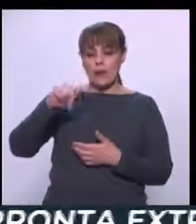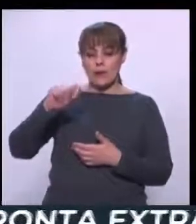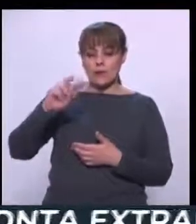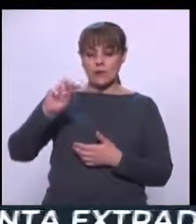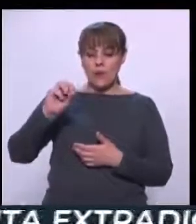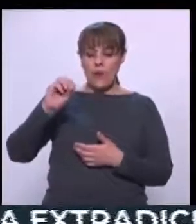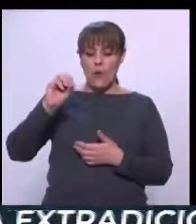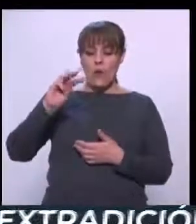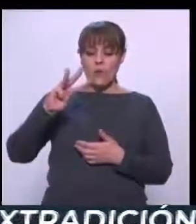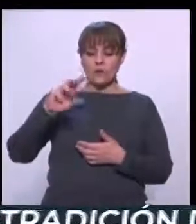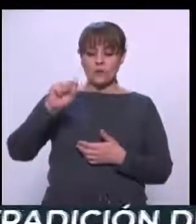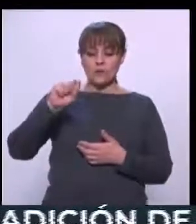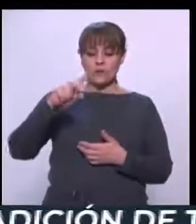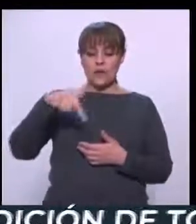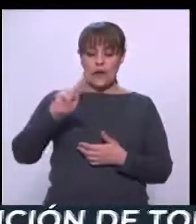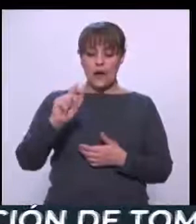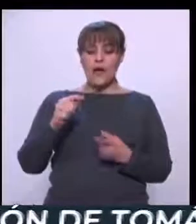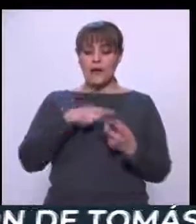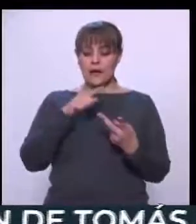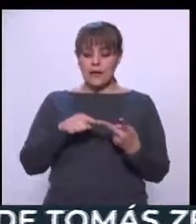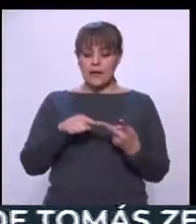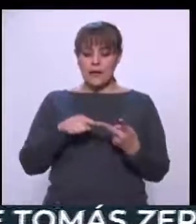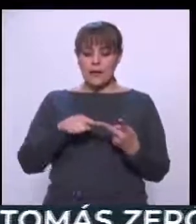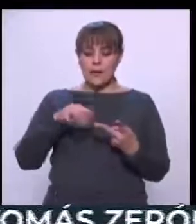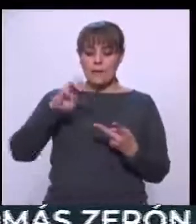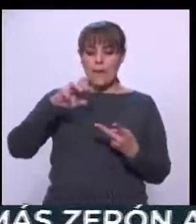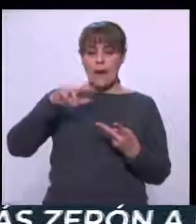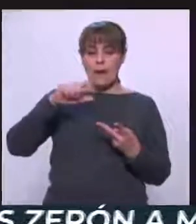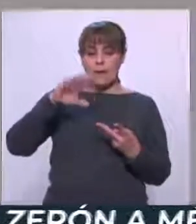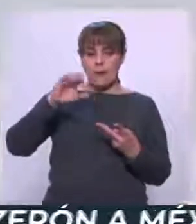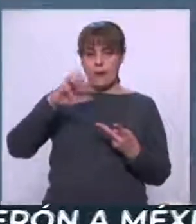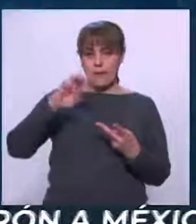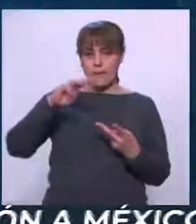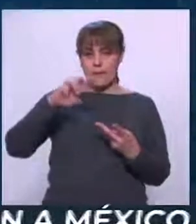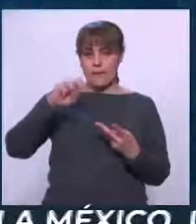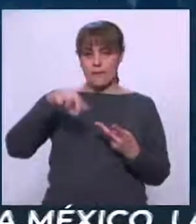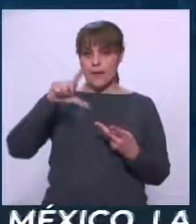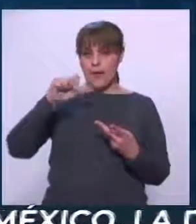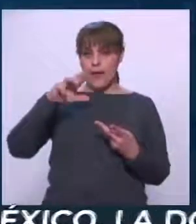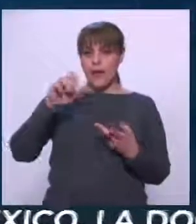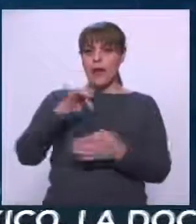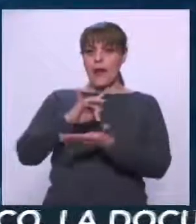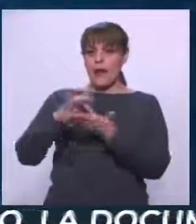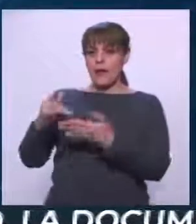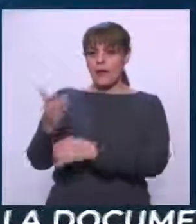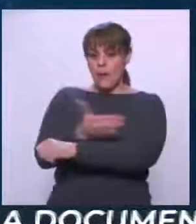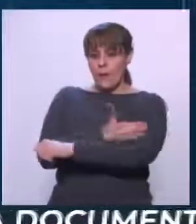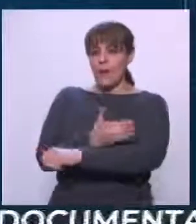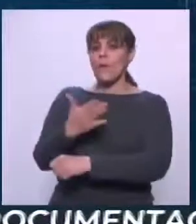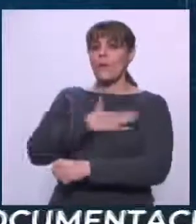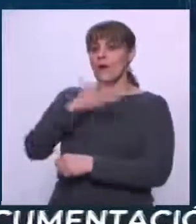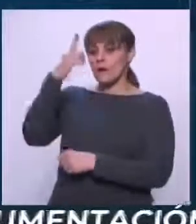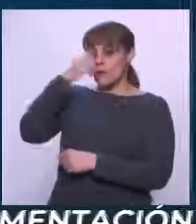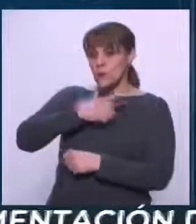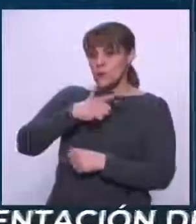Lara Rangel, a quienes les agradezco mucho que estén con nosotros, les agradecemos mucho. Muy buenas noches.